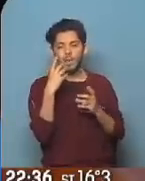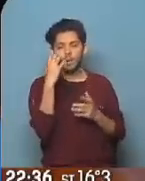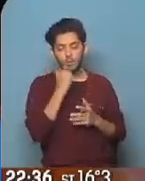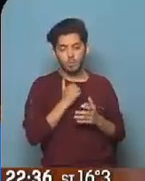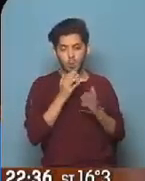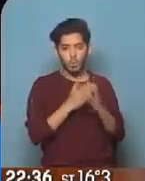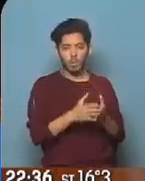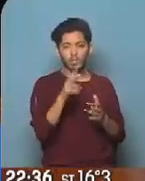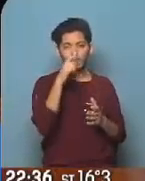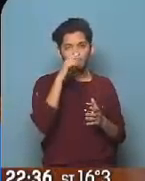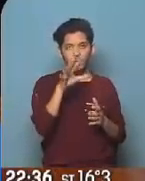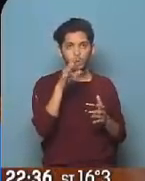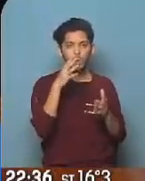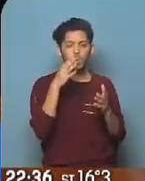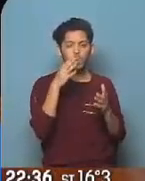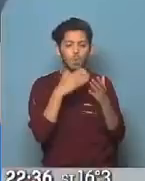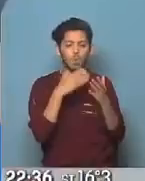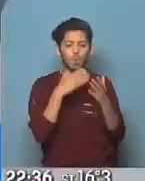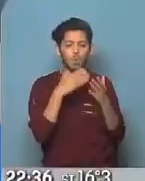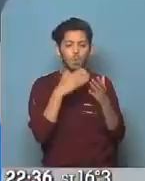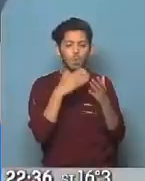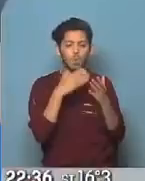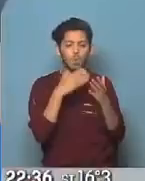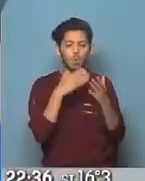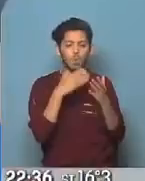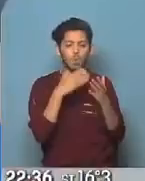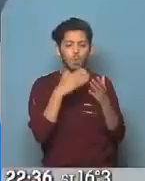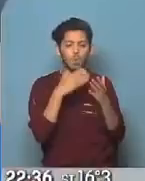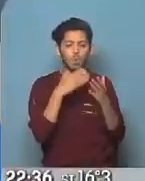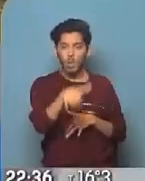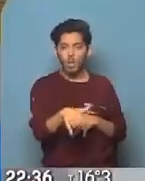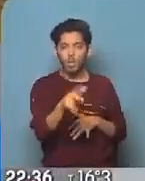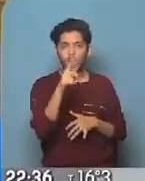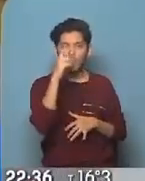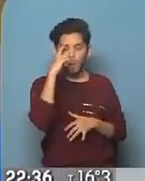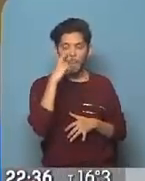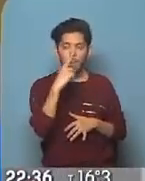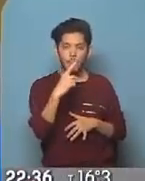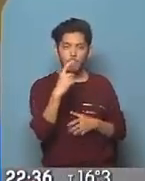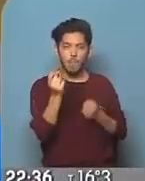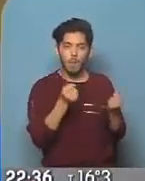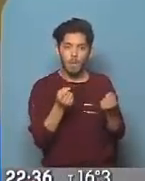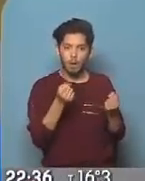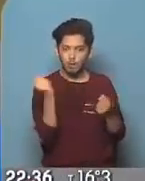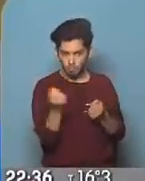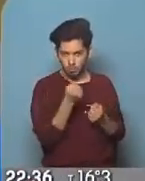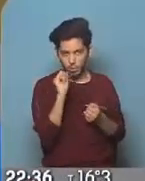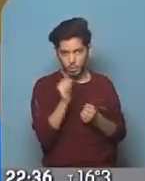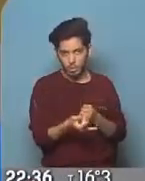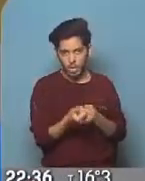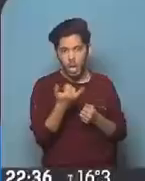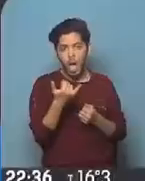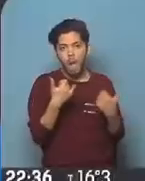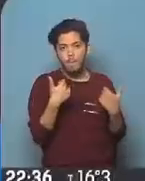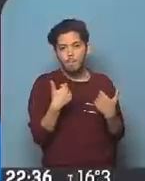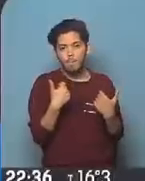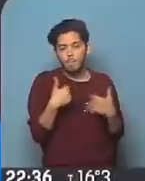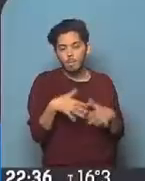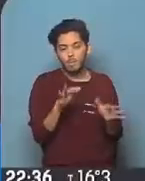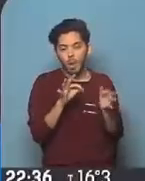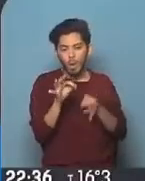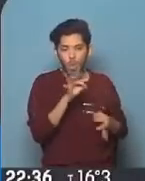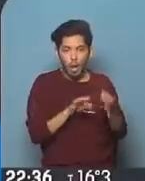65 barcos, 250 aeronaves, 10.000 vehículos. Es importante. Ahora bien, hay una puerta de